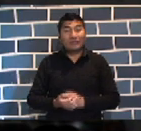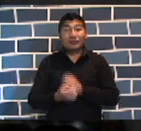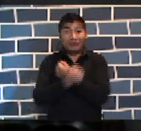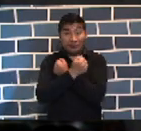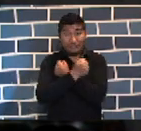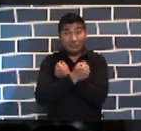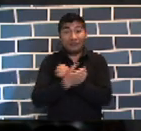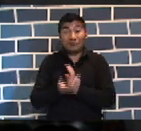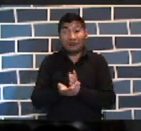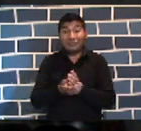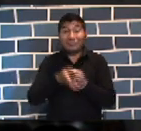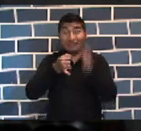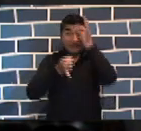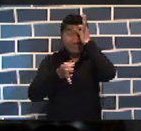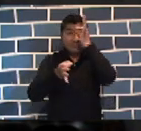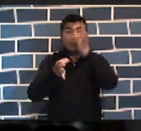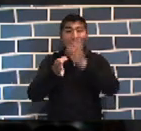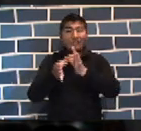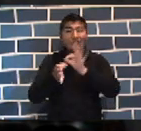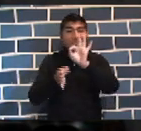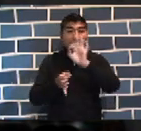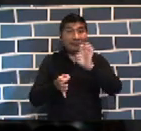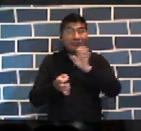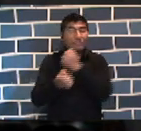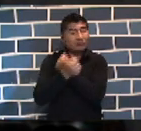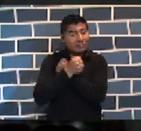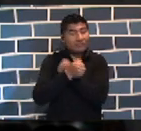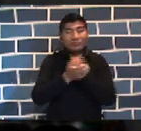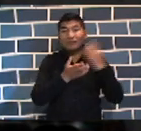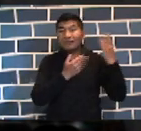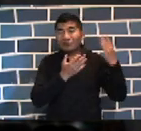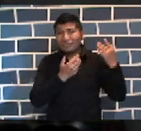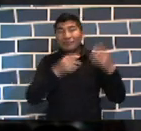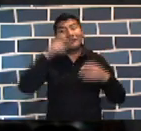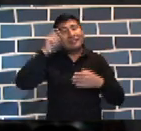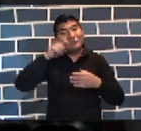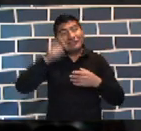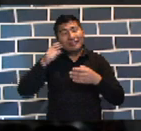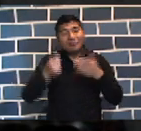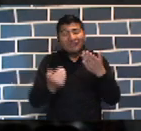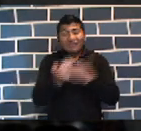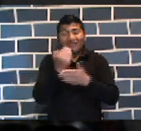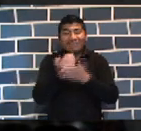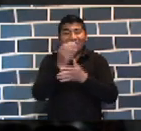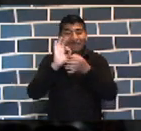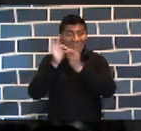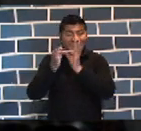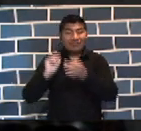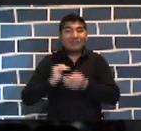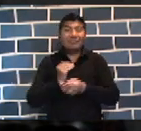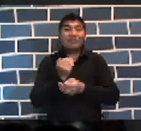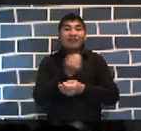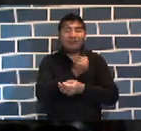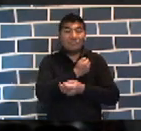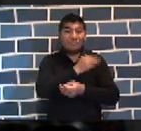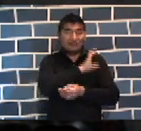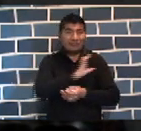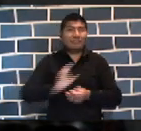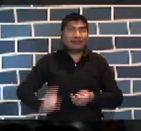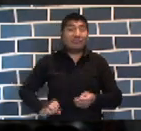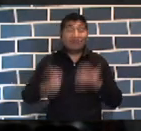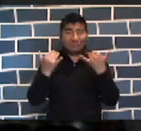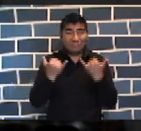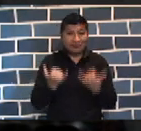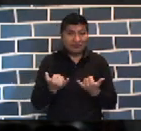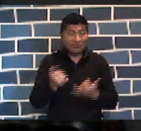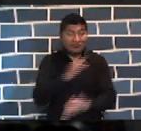Queridos, la fe, el amor y la esperanza tienen que ser reavivadas en los cristianos de hoy por